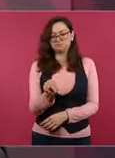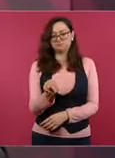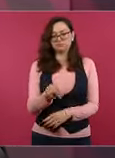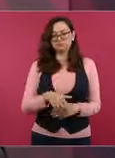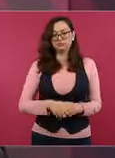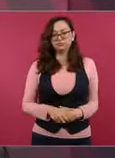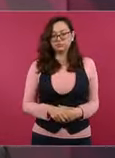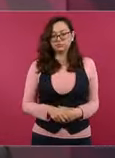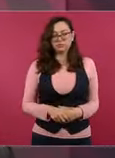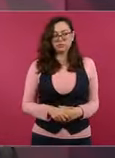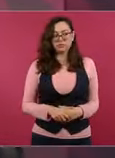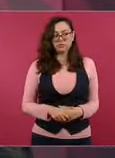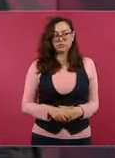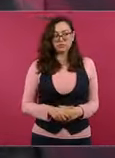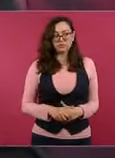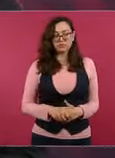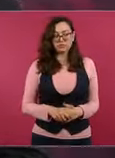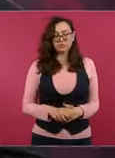Eso ya